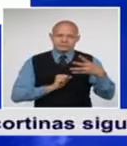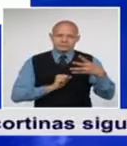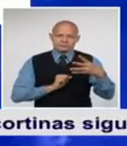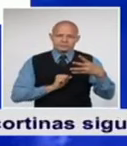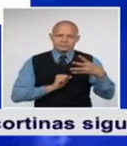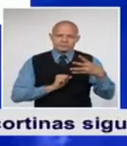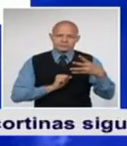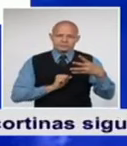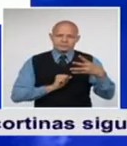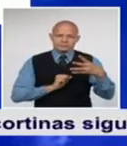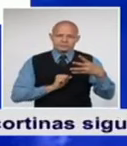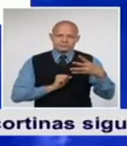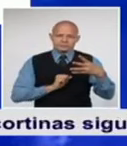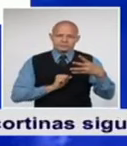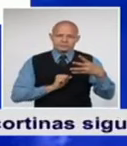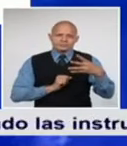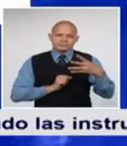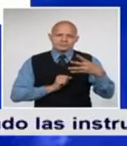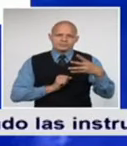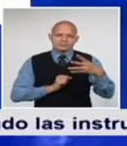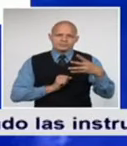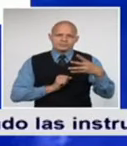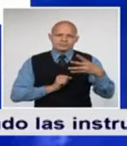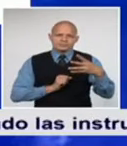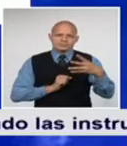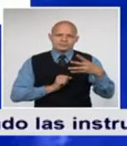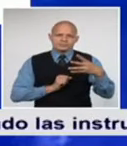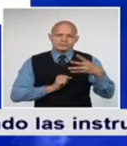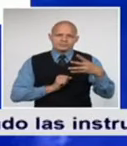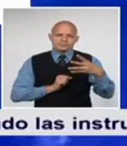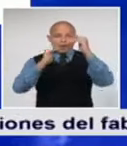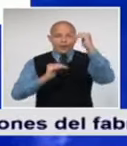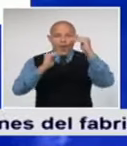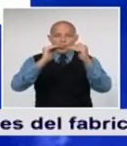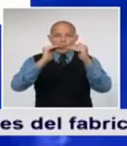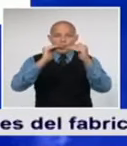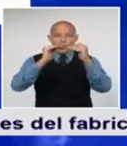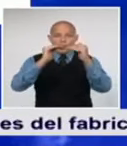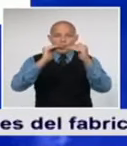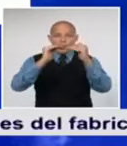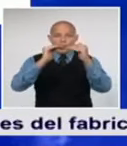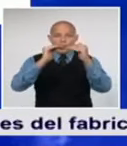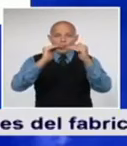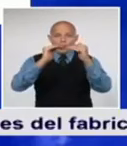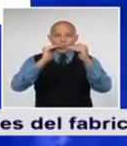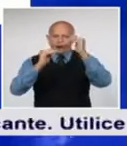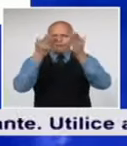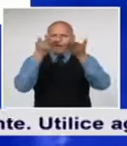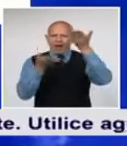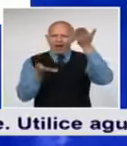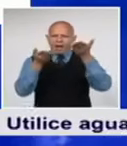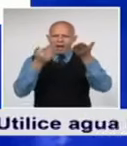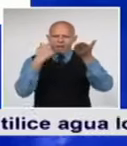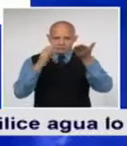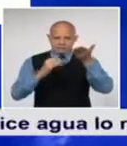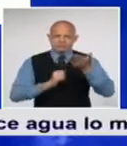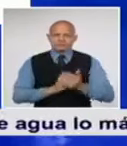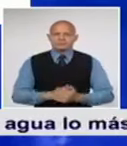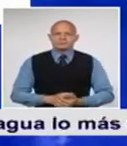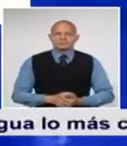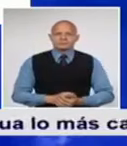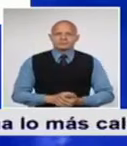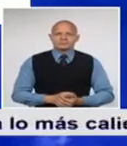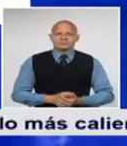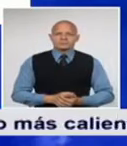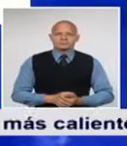una cifra de 9.621 casos por millón de habitantes. Le